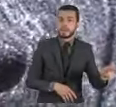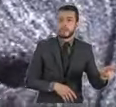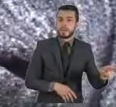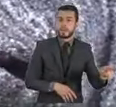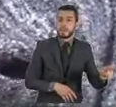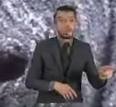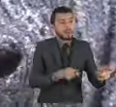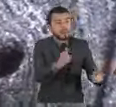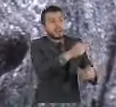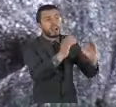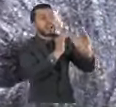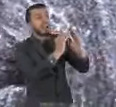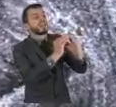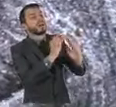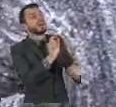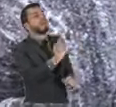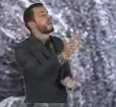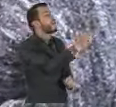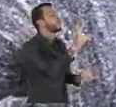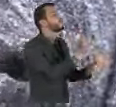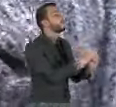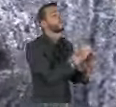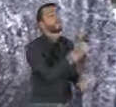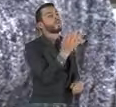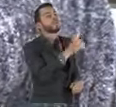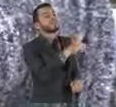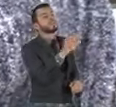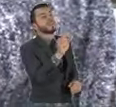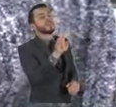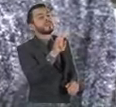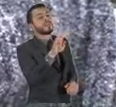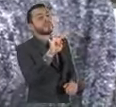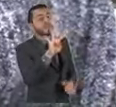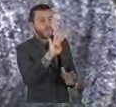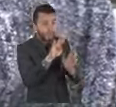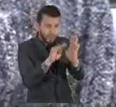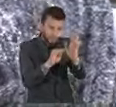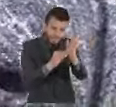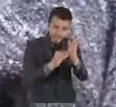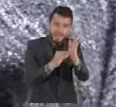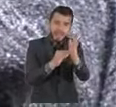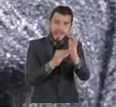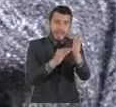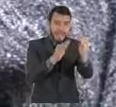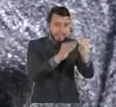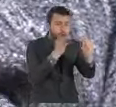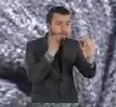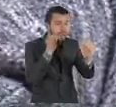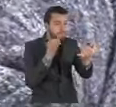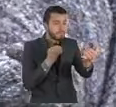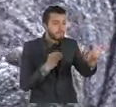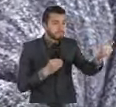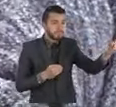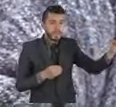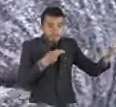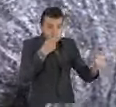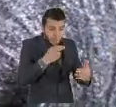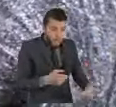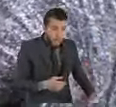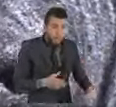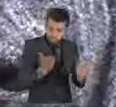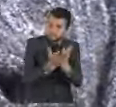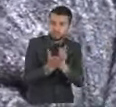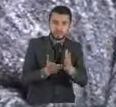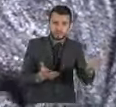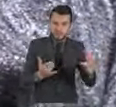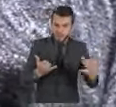internet ni aparato con el cual conectarse. 124 mil hogares en Bogotá, Colombia,